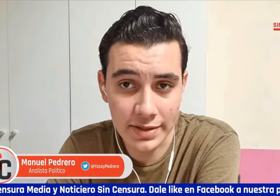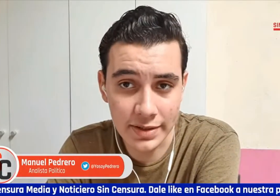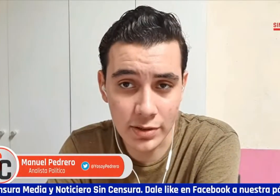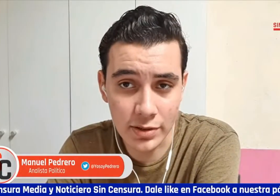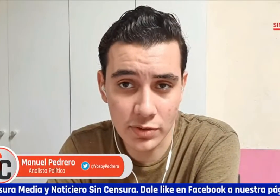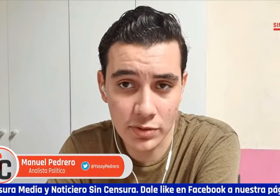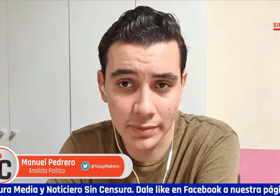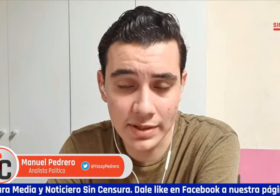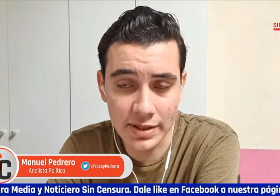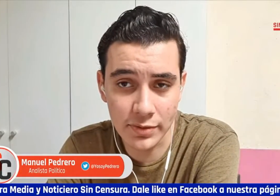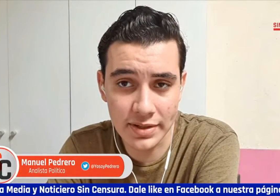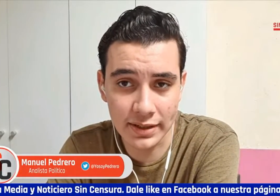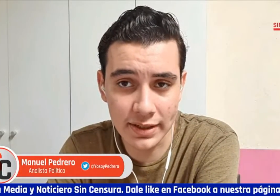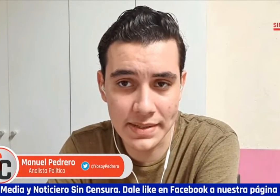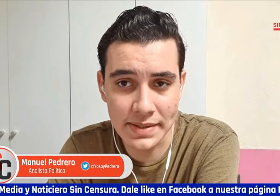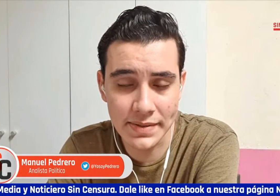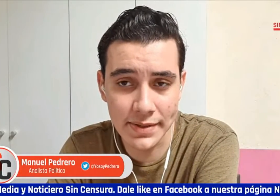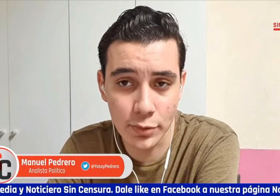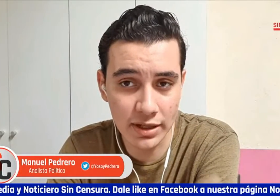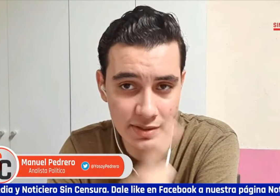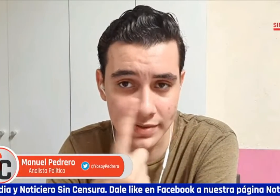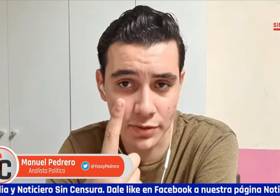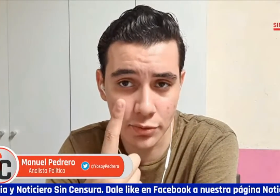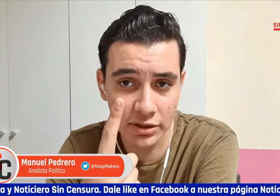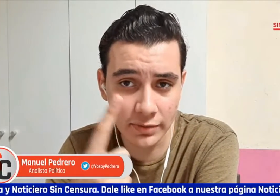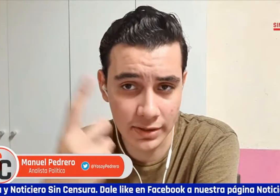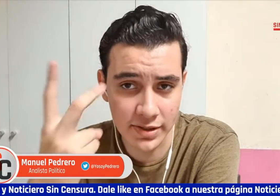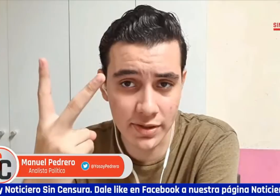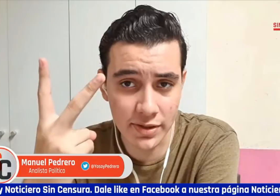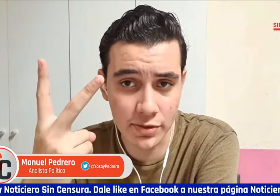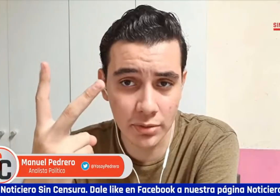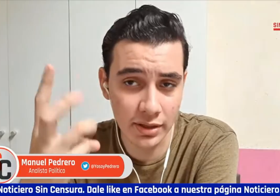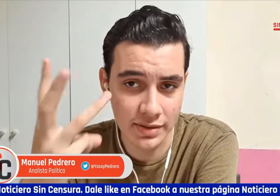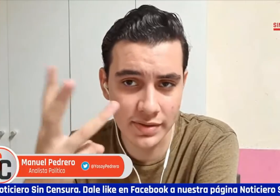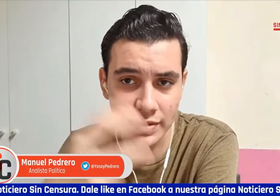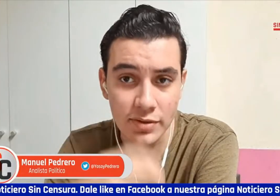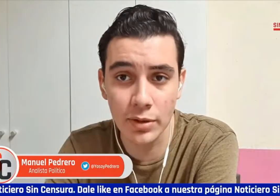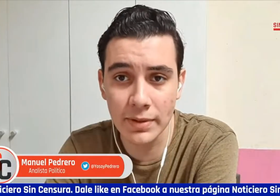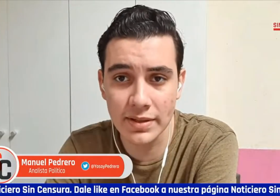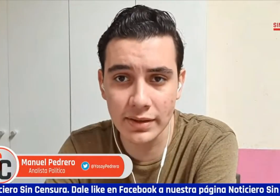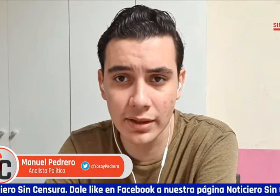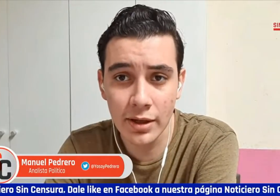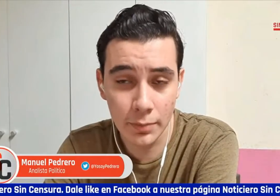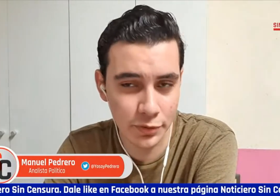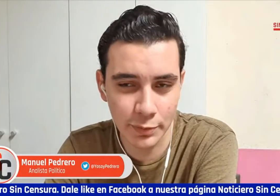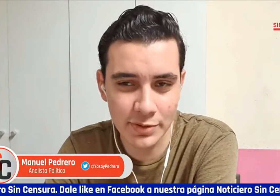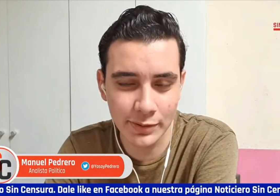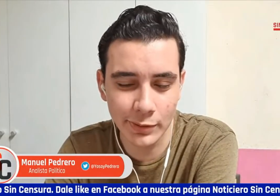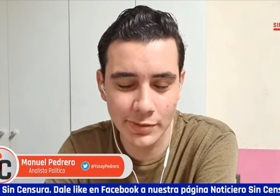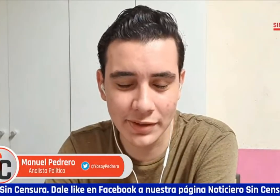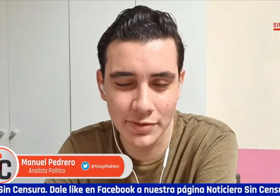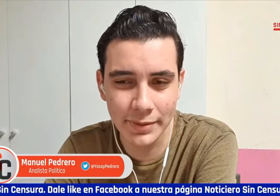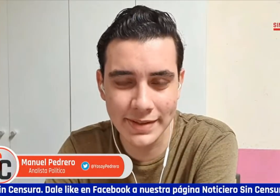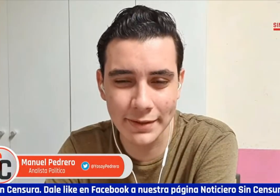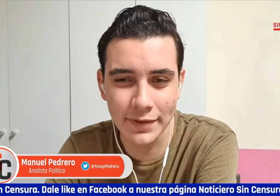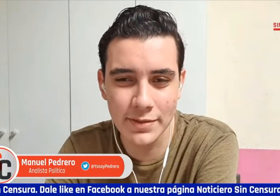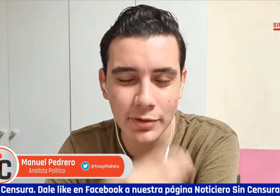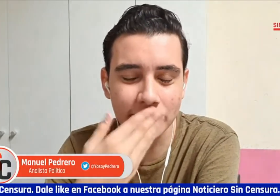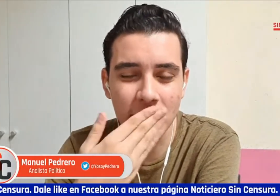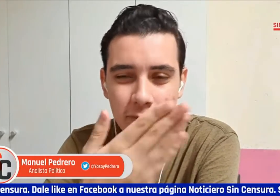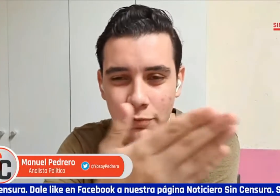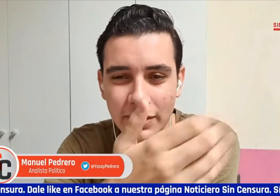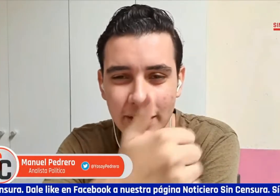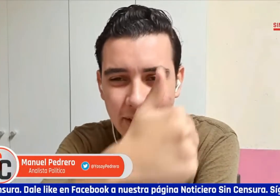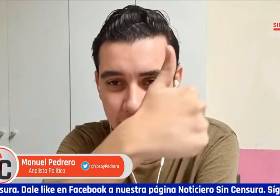apoyen a Sin Censura, suscríbanse a los 3 canales de Sin Censura TV, Sin Censura Media y Sin Censura Presenta. Por supuesto, a todos los que nos ven desde